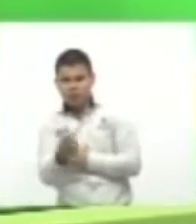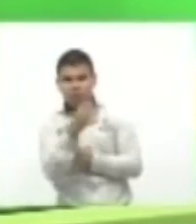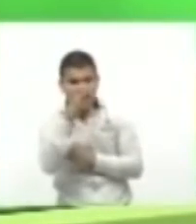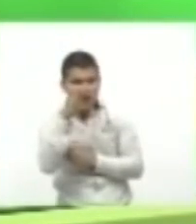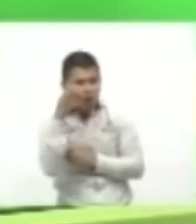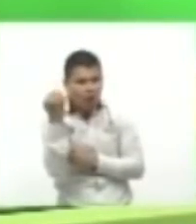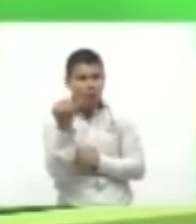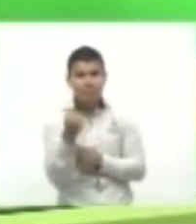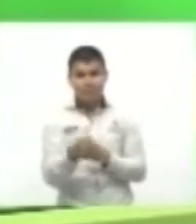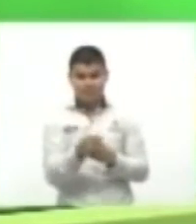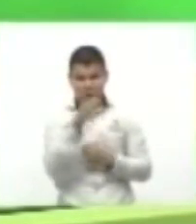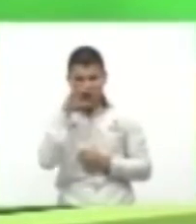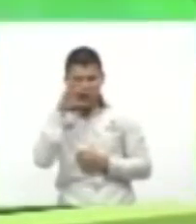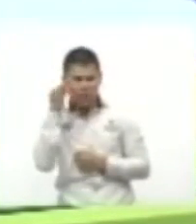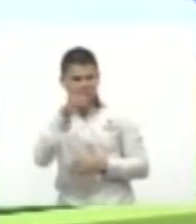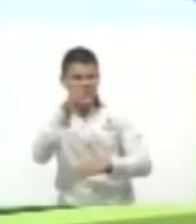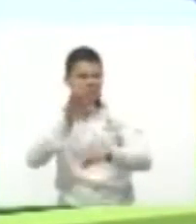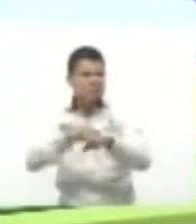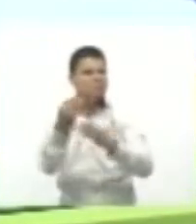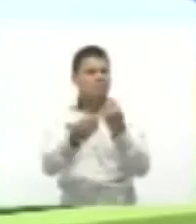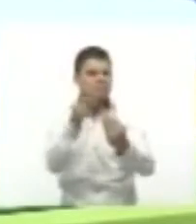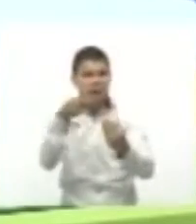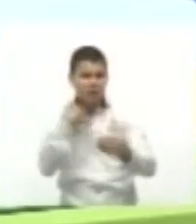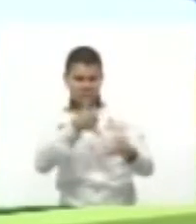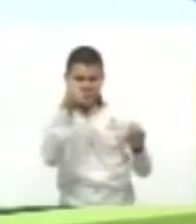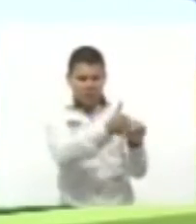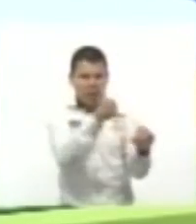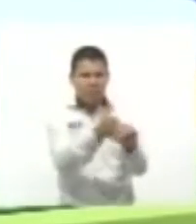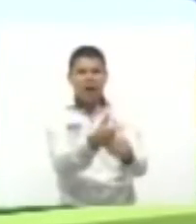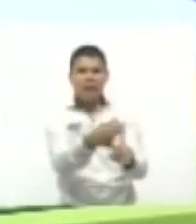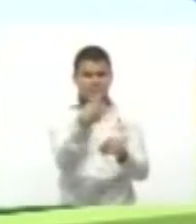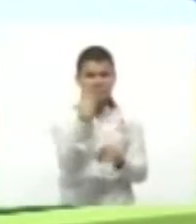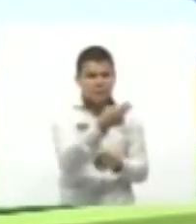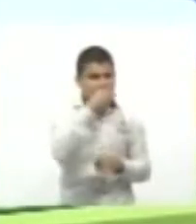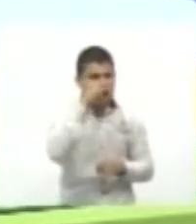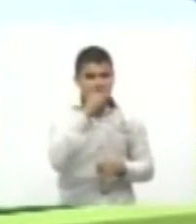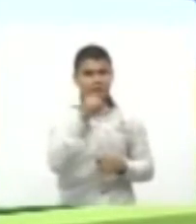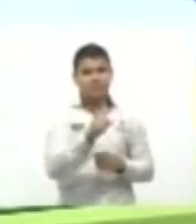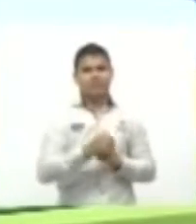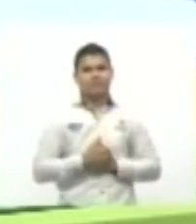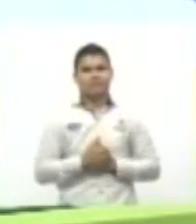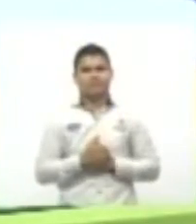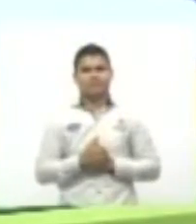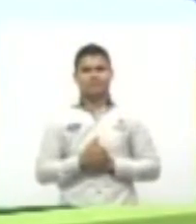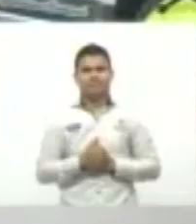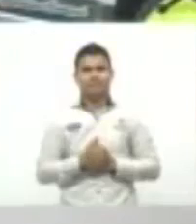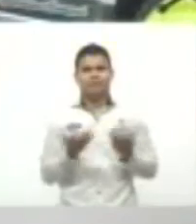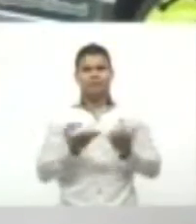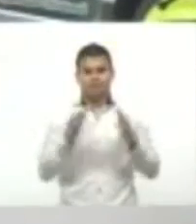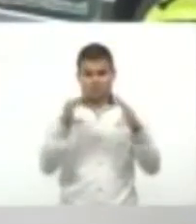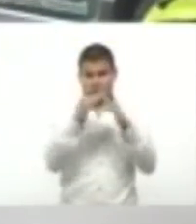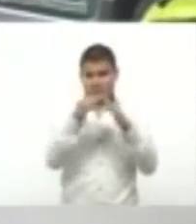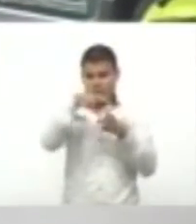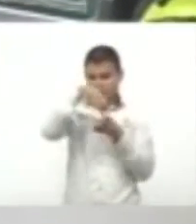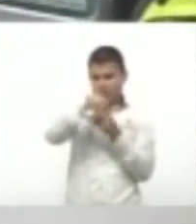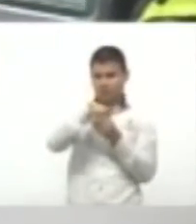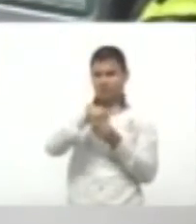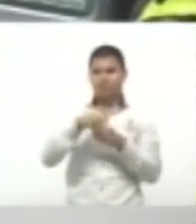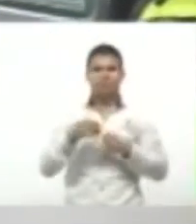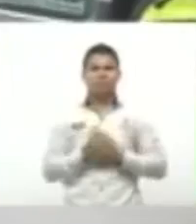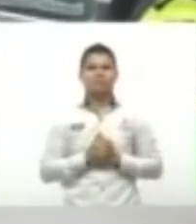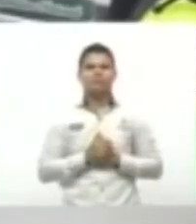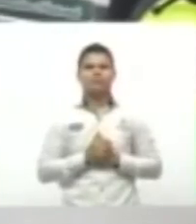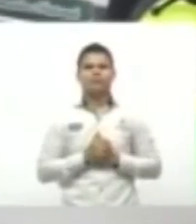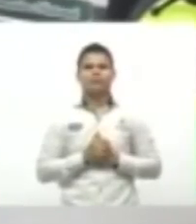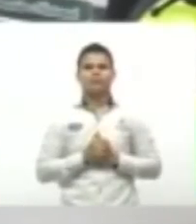de 2 menores de 4 y 5 años de edad. Esto al interior de una vivienda ubicada en el barrio Torices. El aberrante caso de